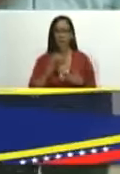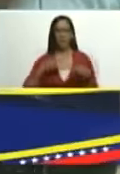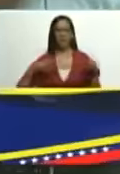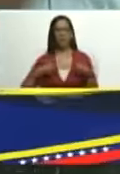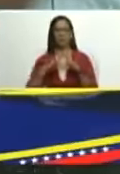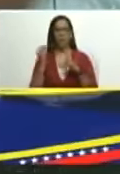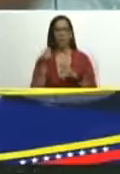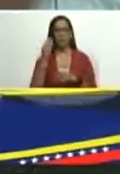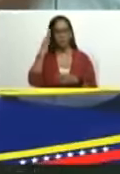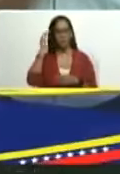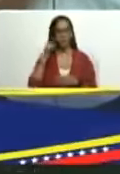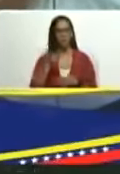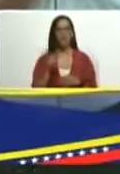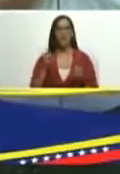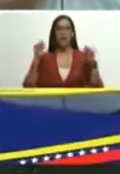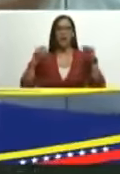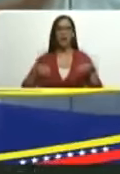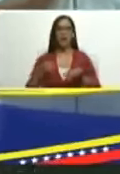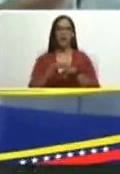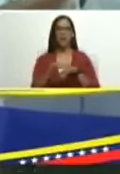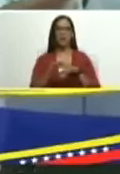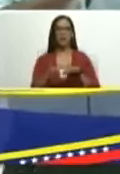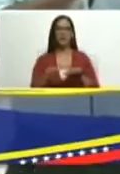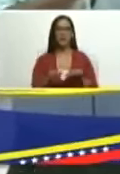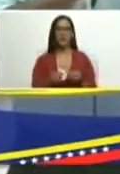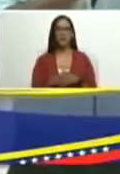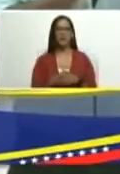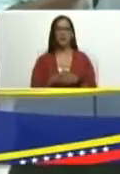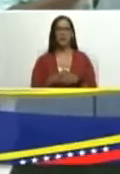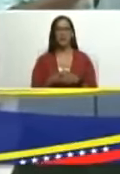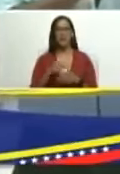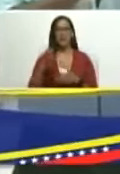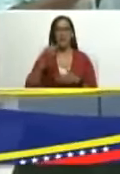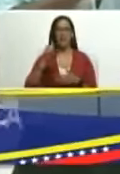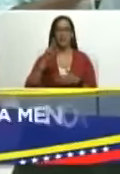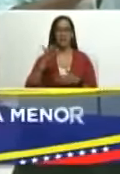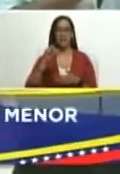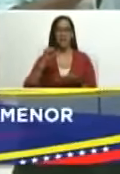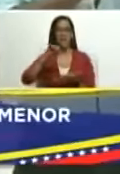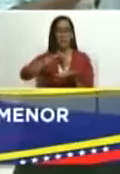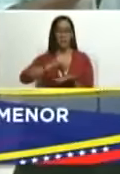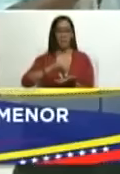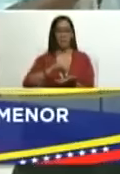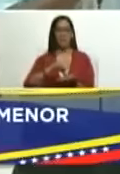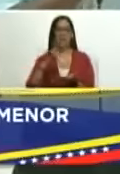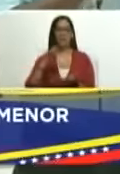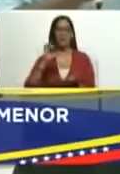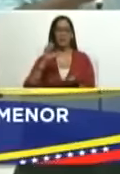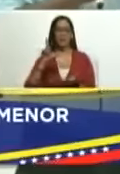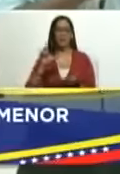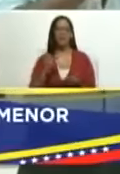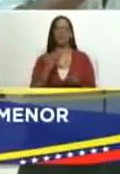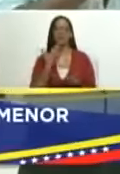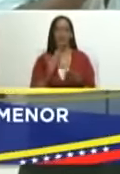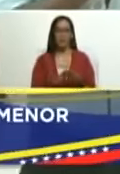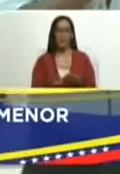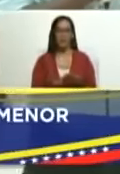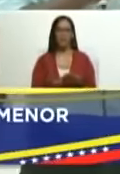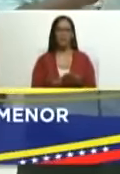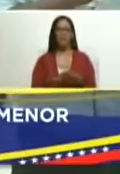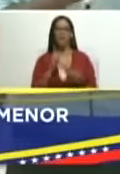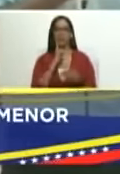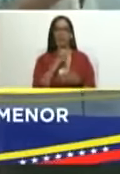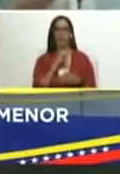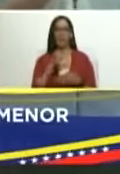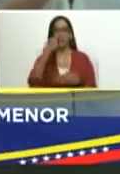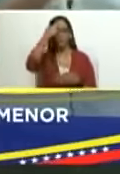como sabe usted, aquí en el municipio Almirante José María García, la capital, el Valle. Dale gracias en nombre de este